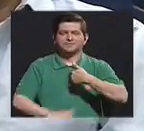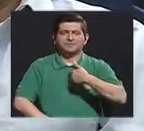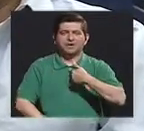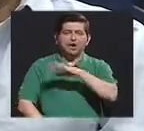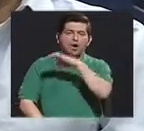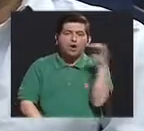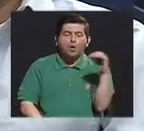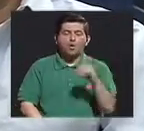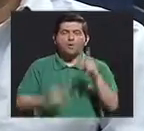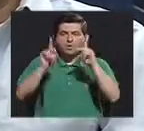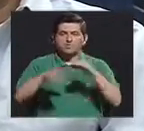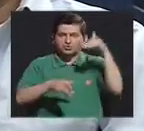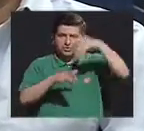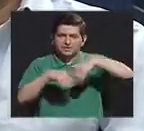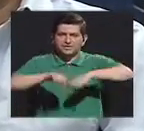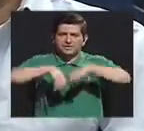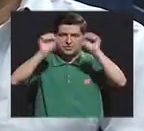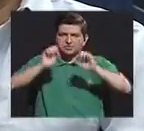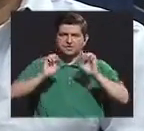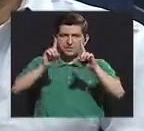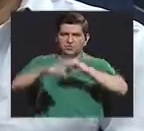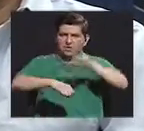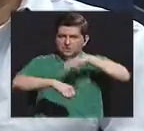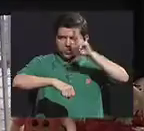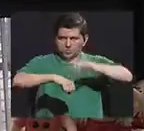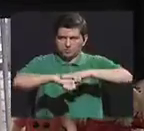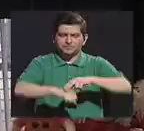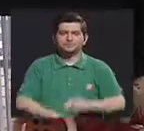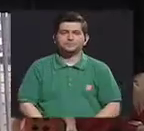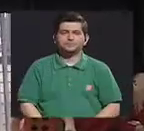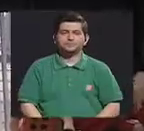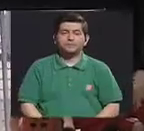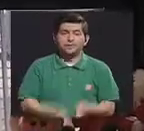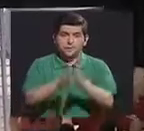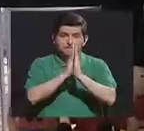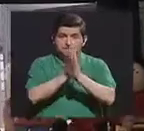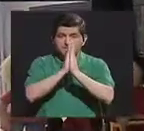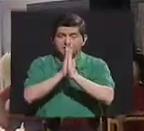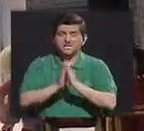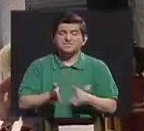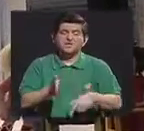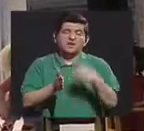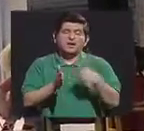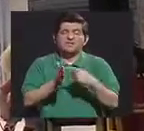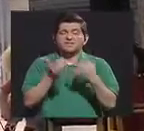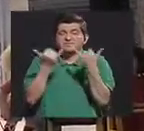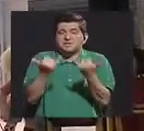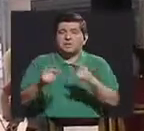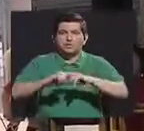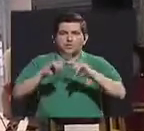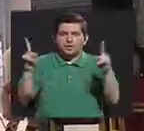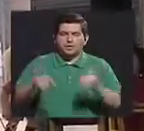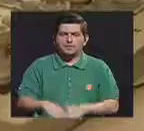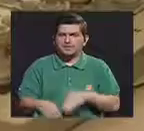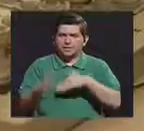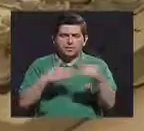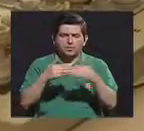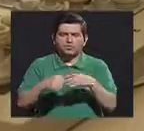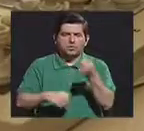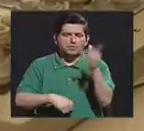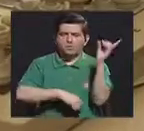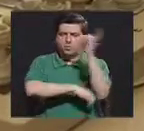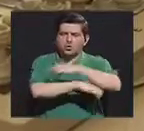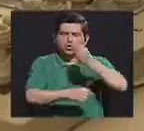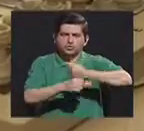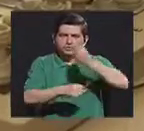o que estén inmersos en el sistema educativo regular de momento las solicitudes son esporádicas sin embargo a pesar de los pocos